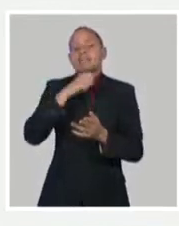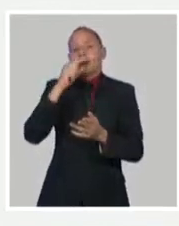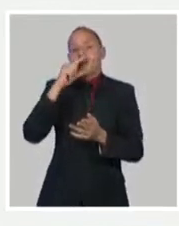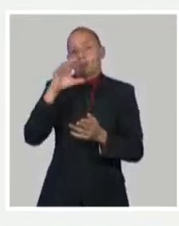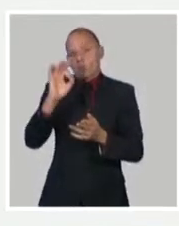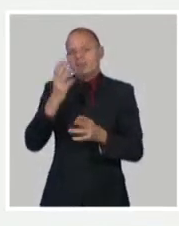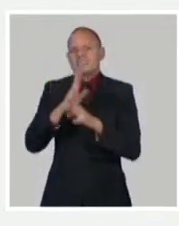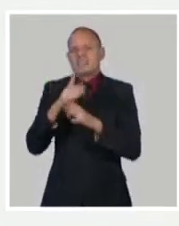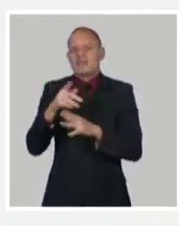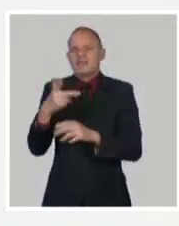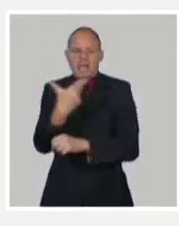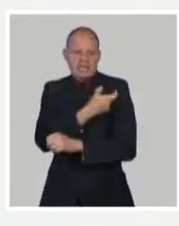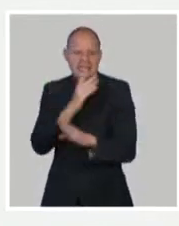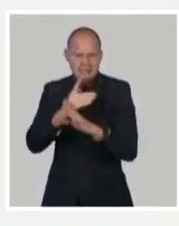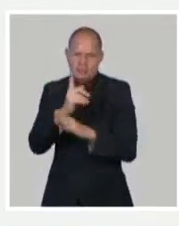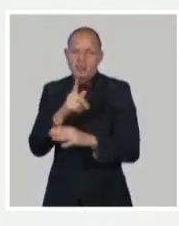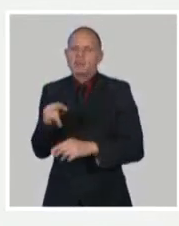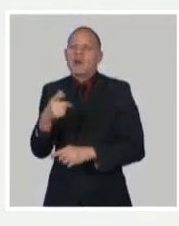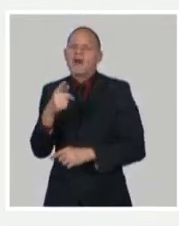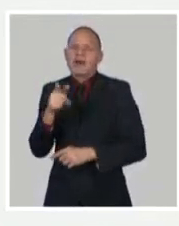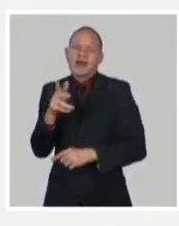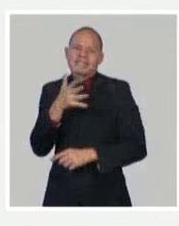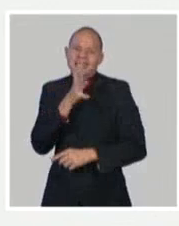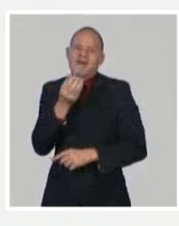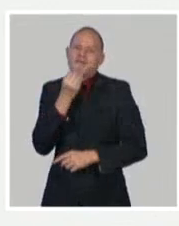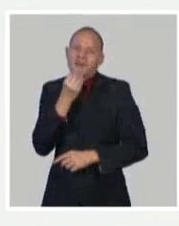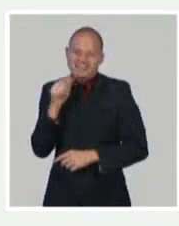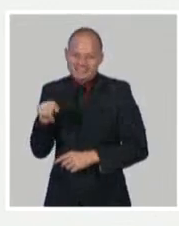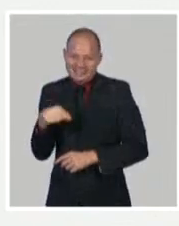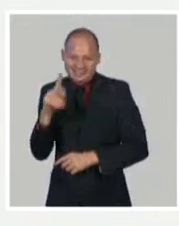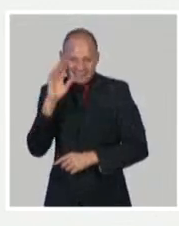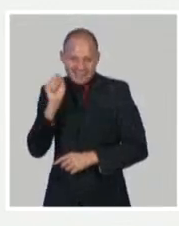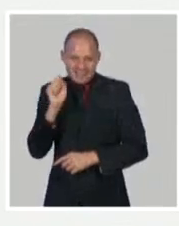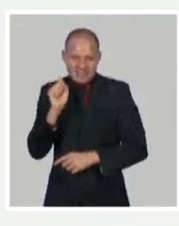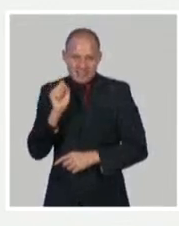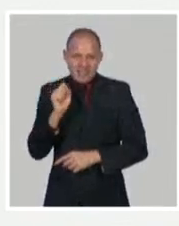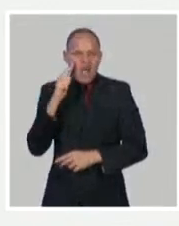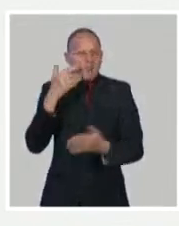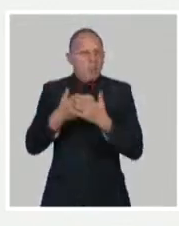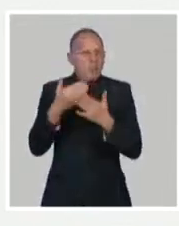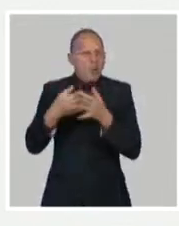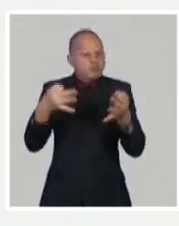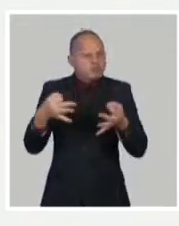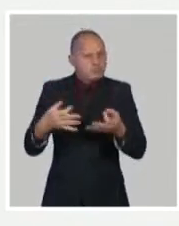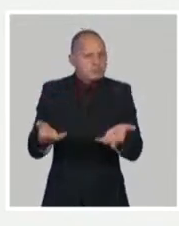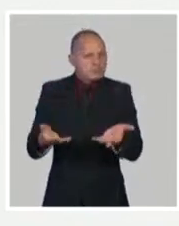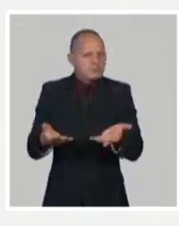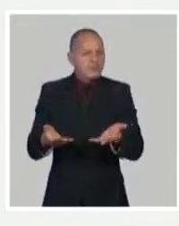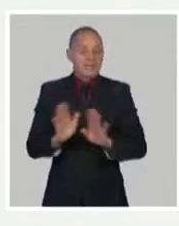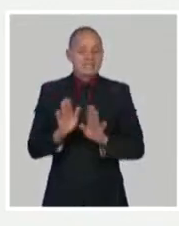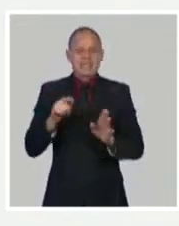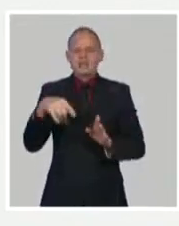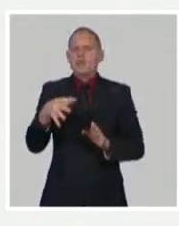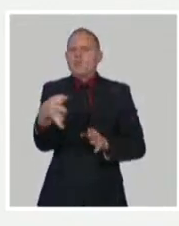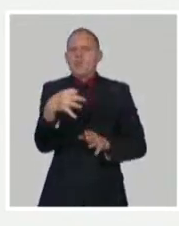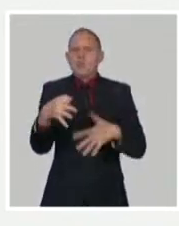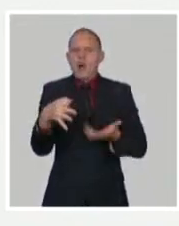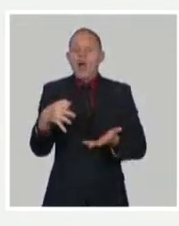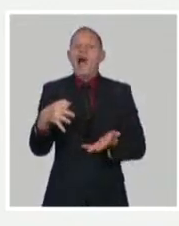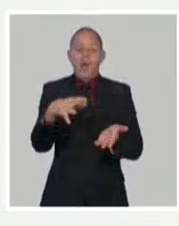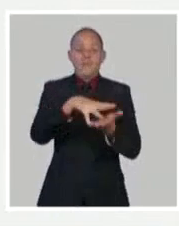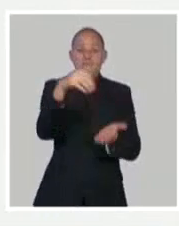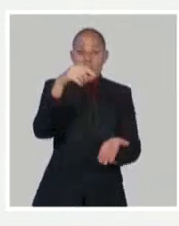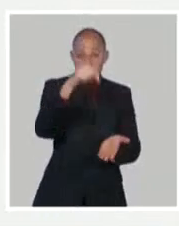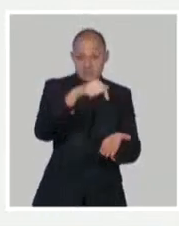dos sedes. Plaza y en la Lisa, en ¿no? Plaza en la Lisa, y fundamentalmente ahí ha habido una labor muy destacada del Policlínico 19 de